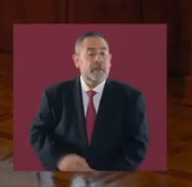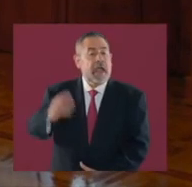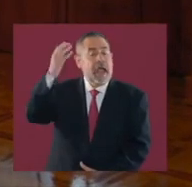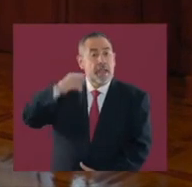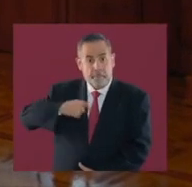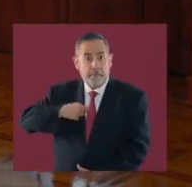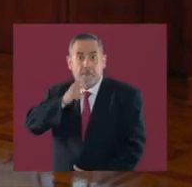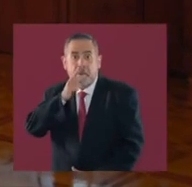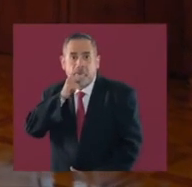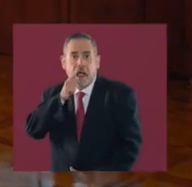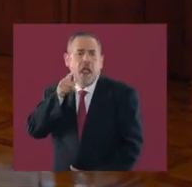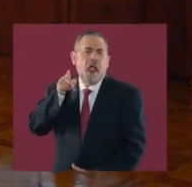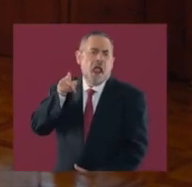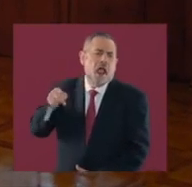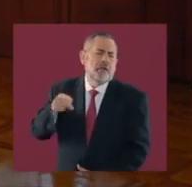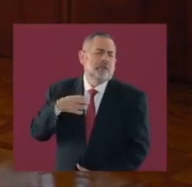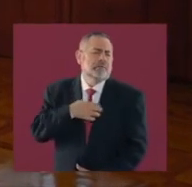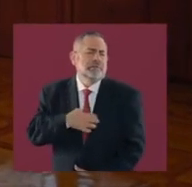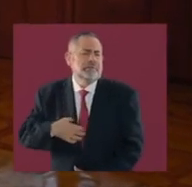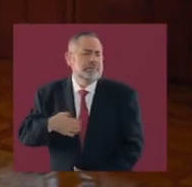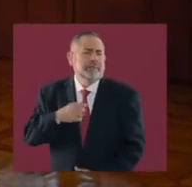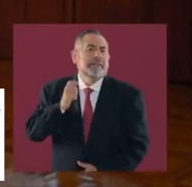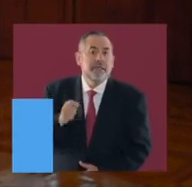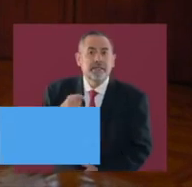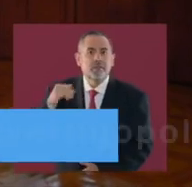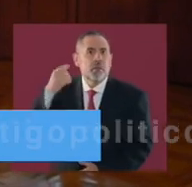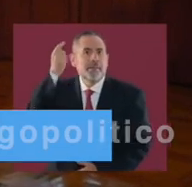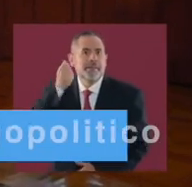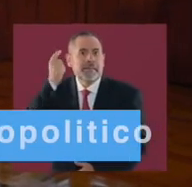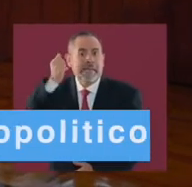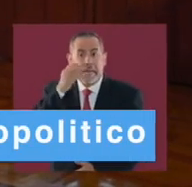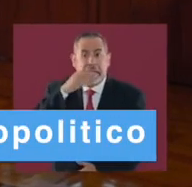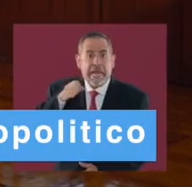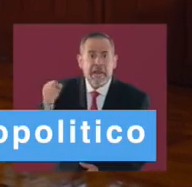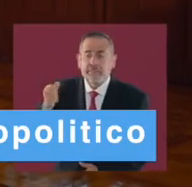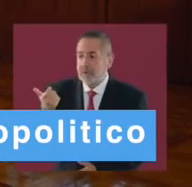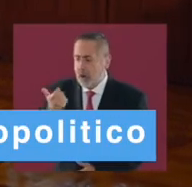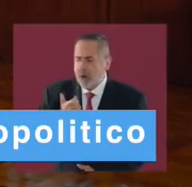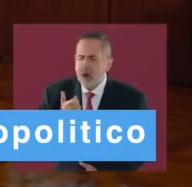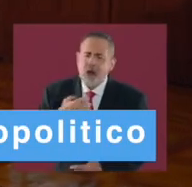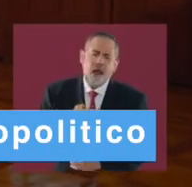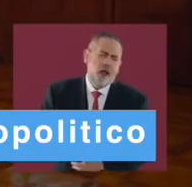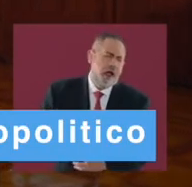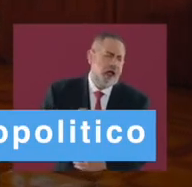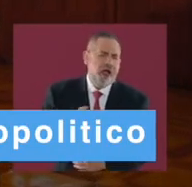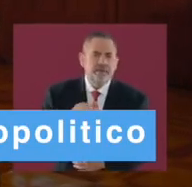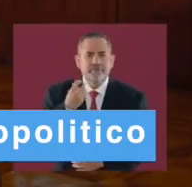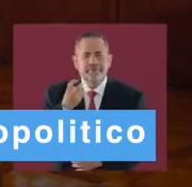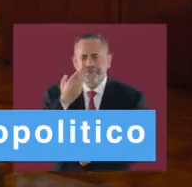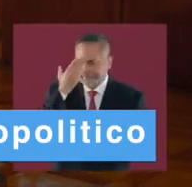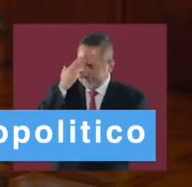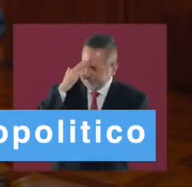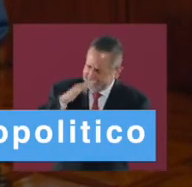Andrés Manuel López Obrador ya difunde spots por su quinto informe de gobierno, donde destaca temas como la reducción del desempleo, el fortalecimiento de la